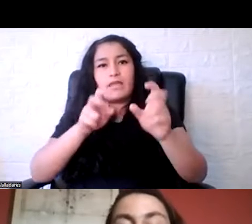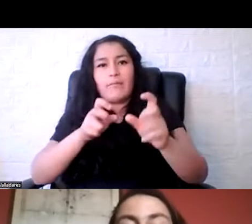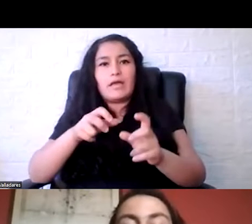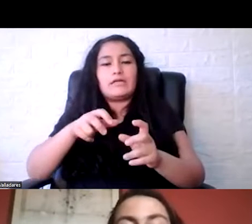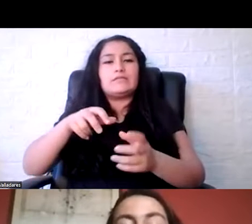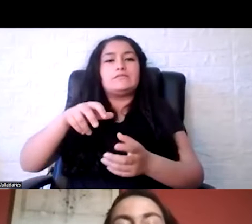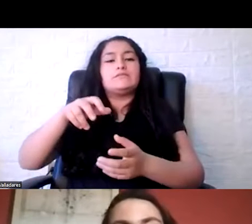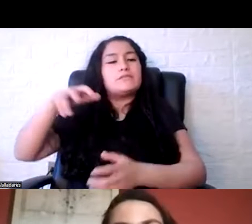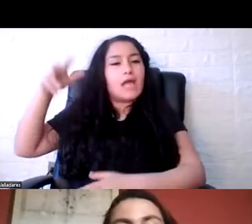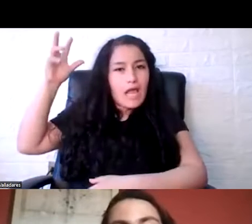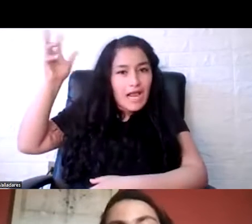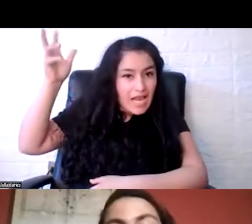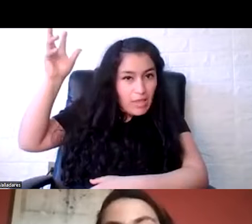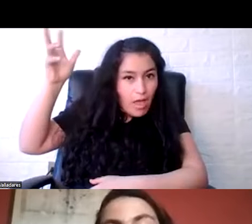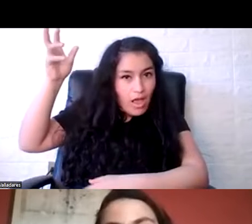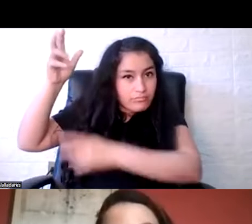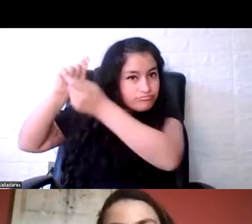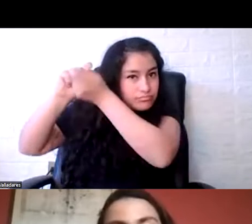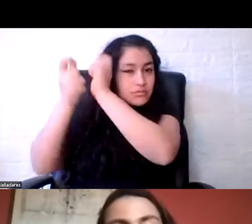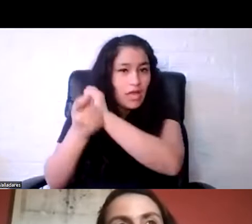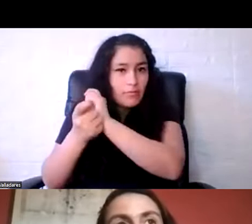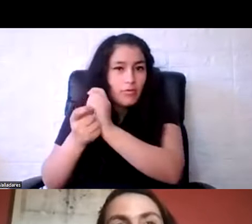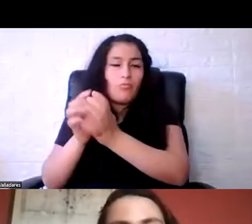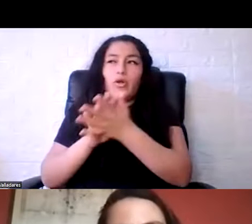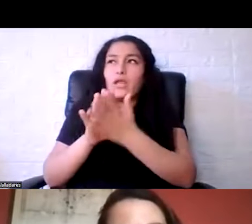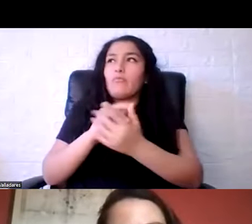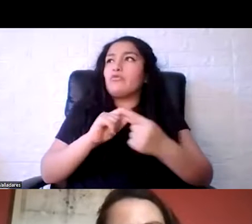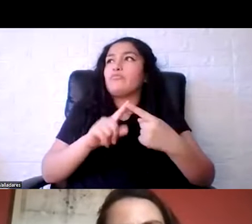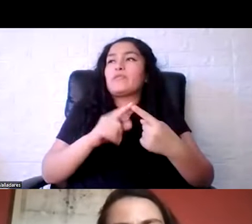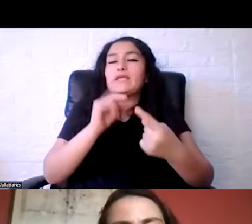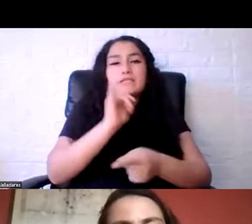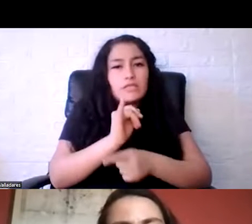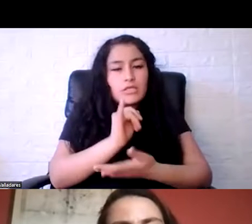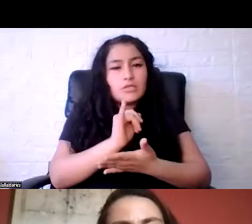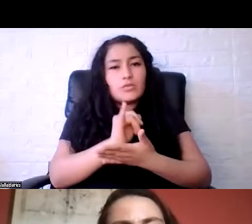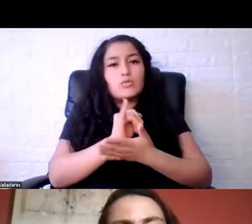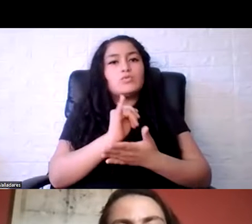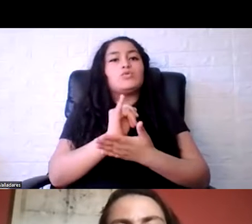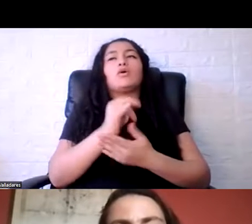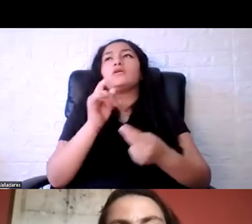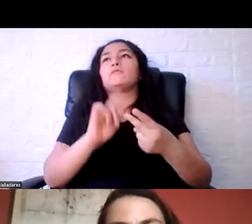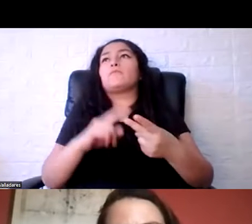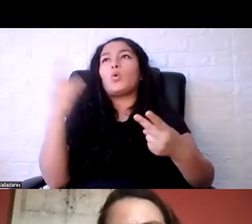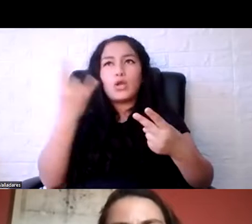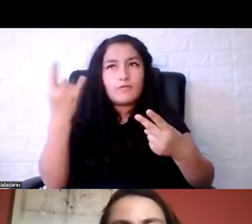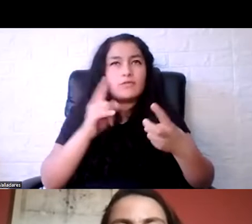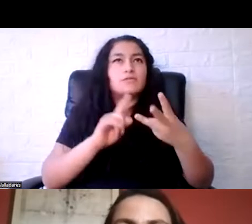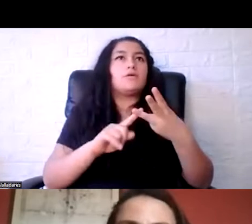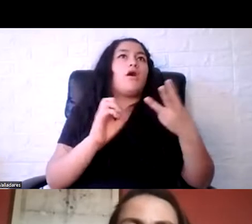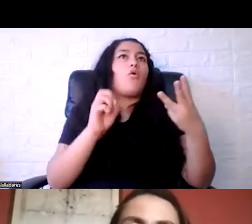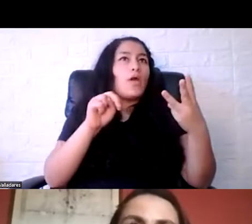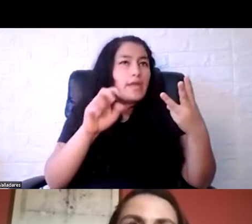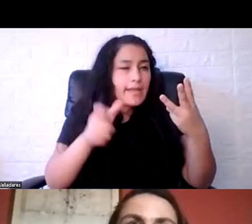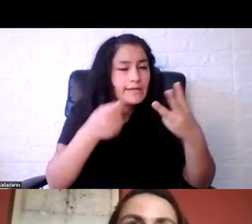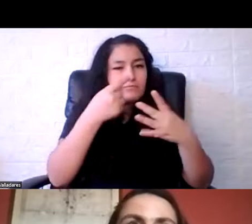desde distintas aristas, la academia, desde ONGs, fundaciones, universidades, de distintas posiciones. Y la